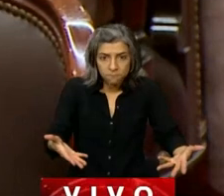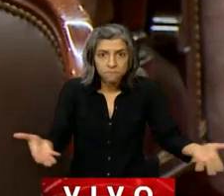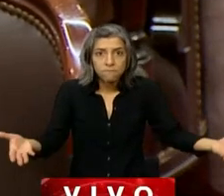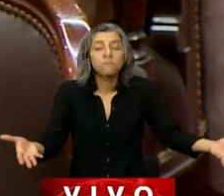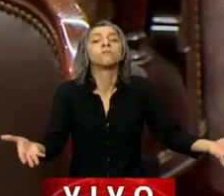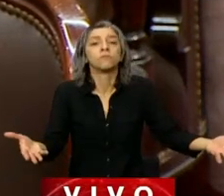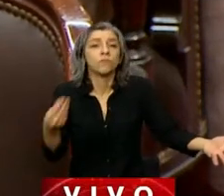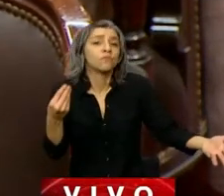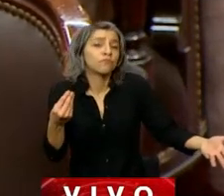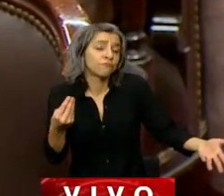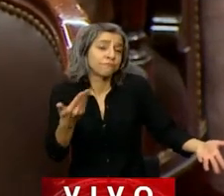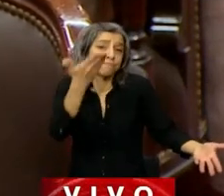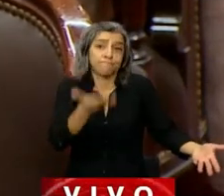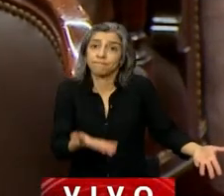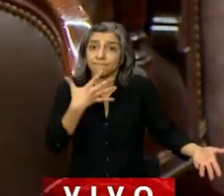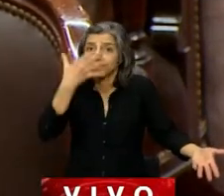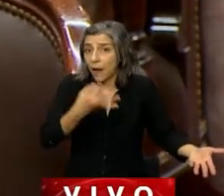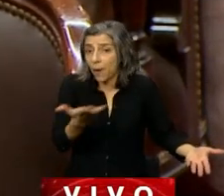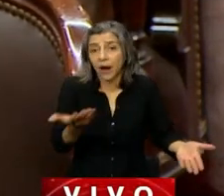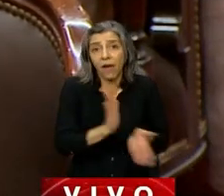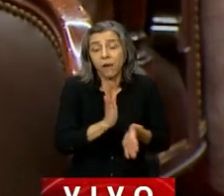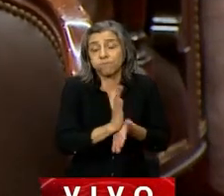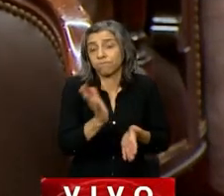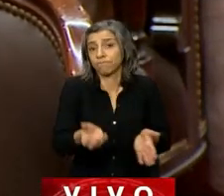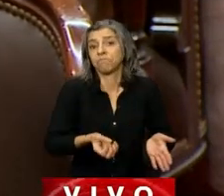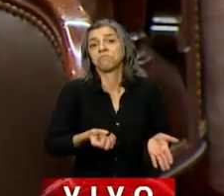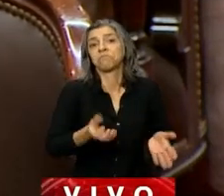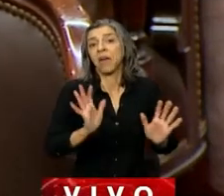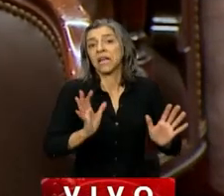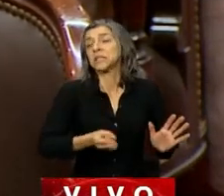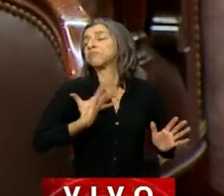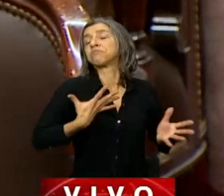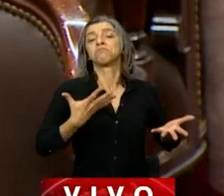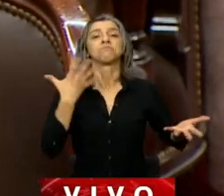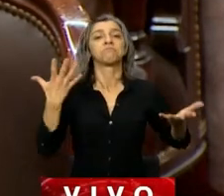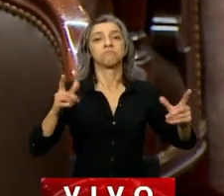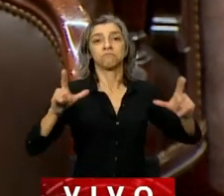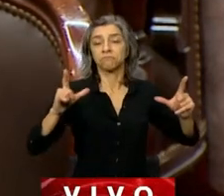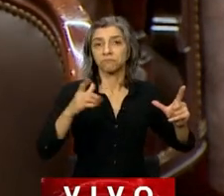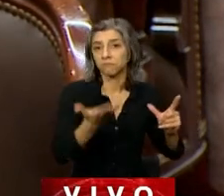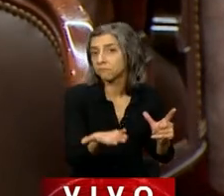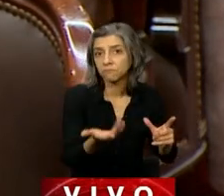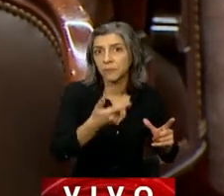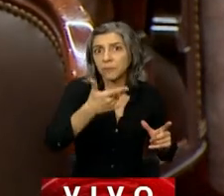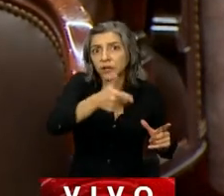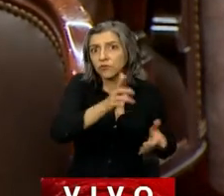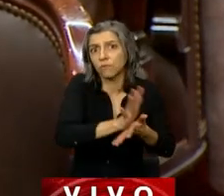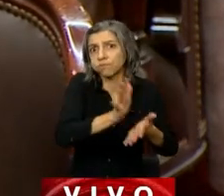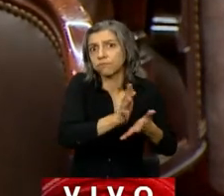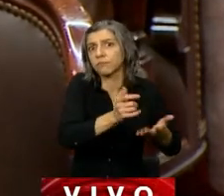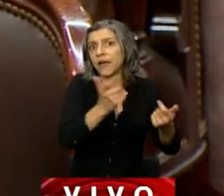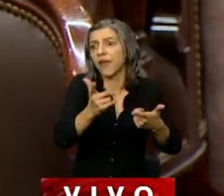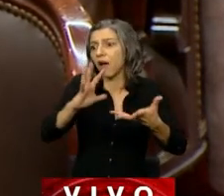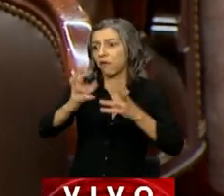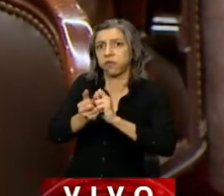la soberbia desmesurada que procede de la prepotencia política y la degradación de los valores